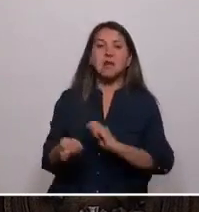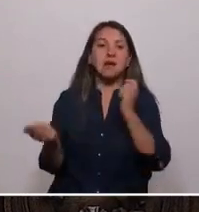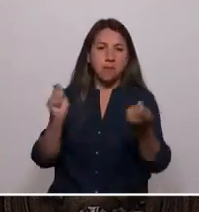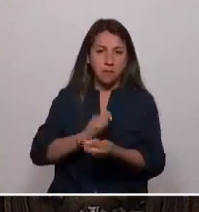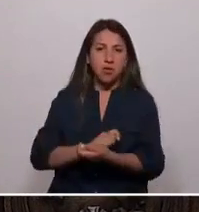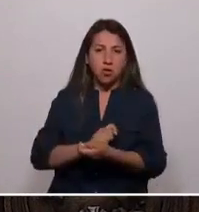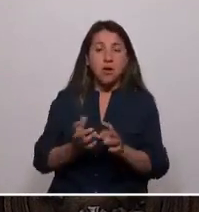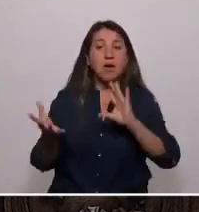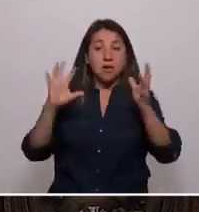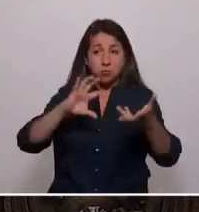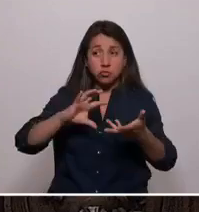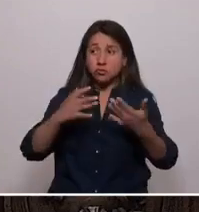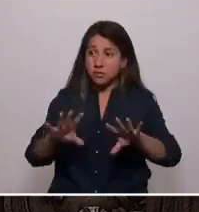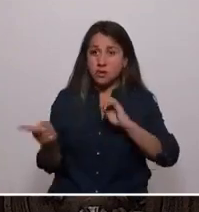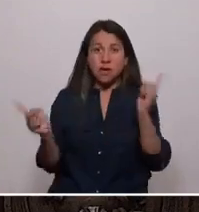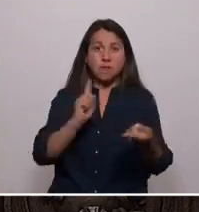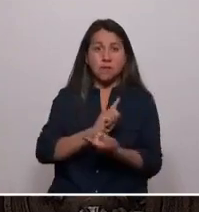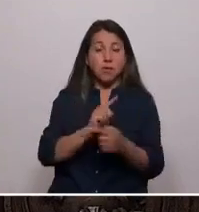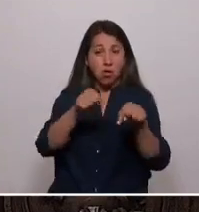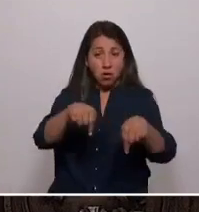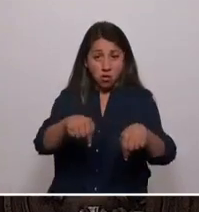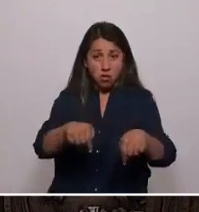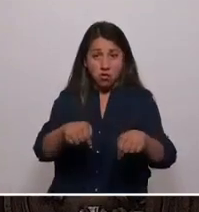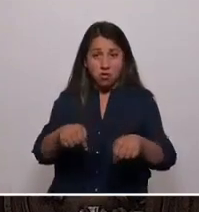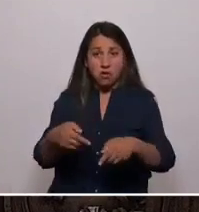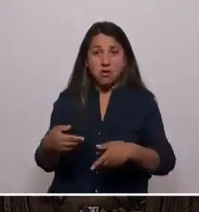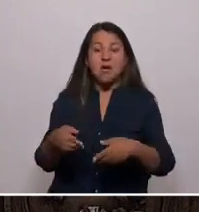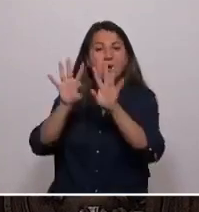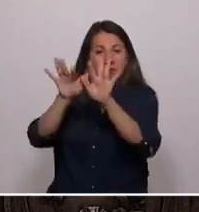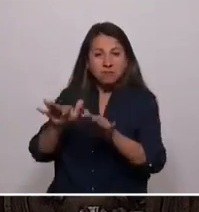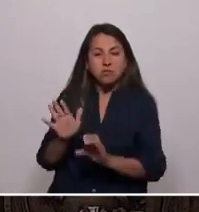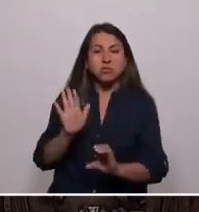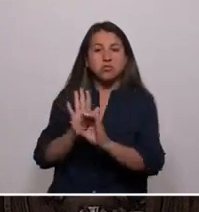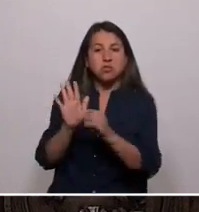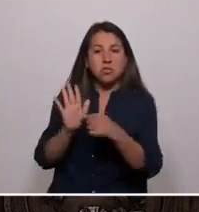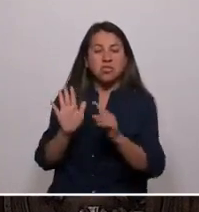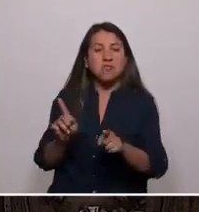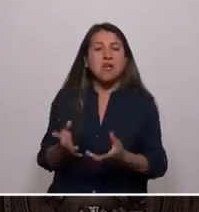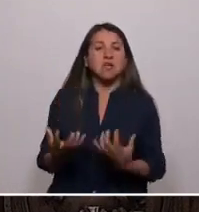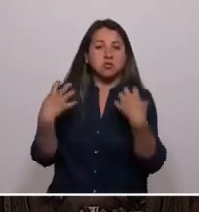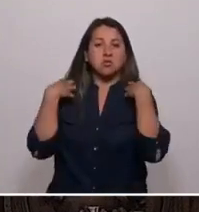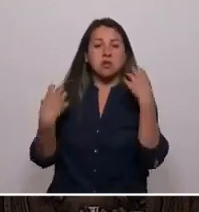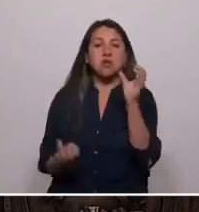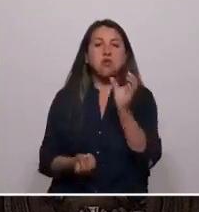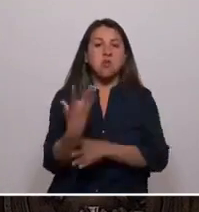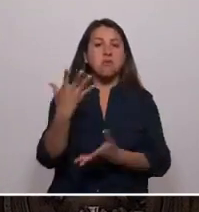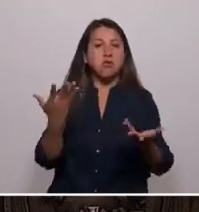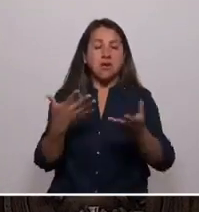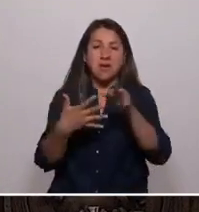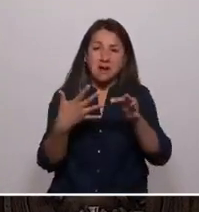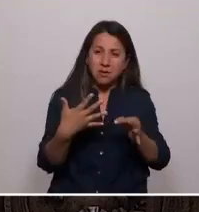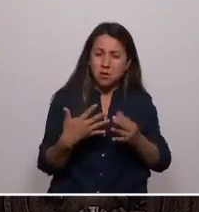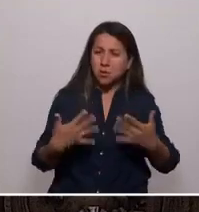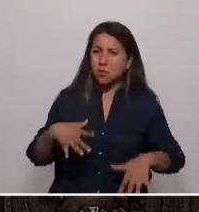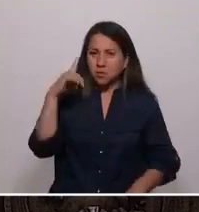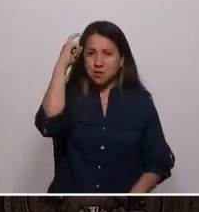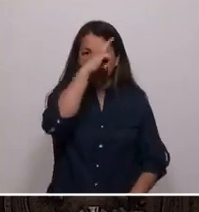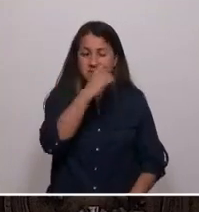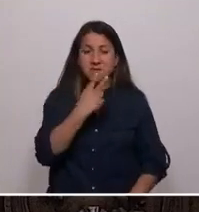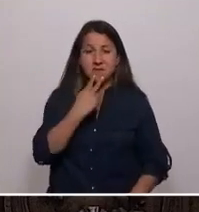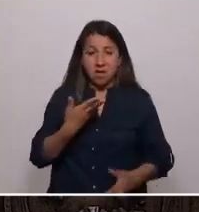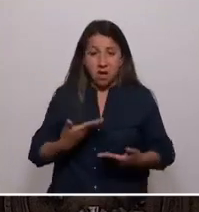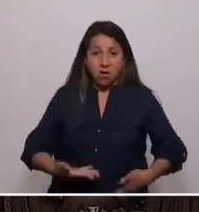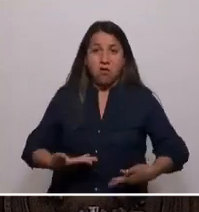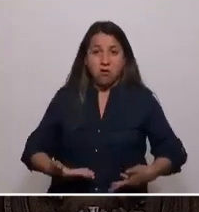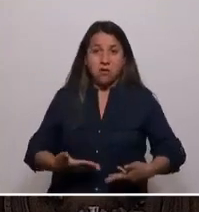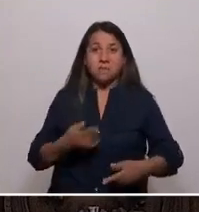porque el mundo cambió. Hoy necesitamos una Constitución que asuma los nuevos elementos complejos de la nueva vida.